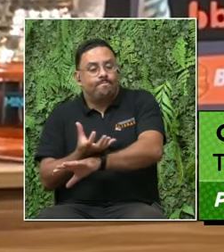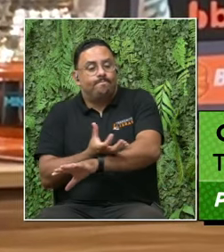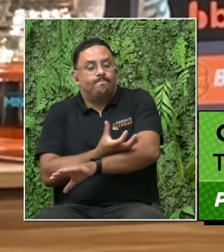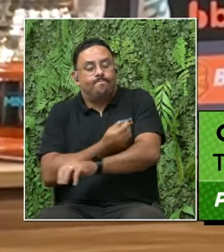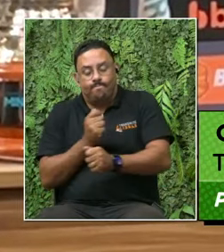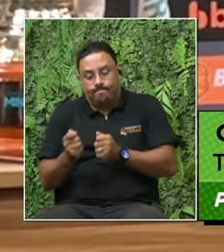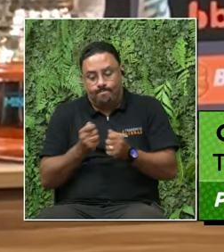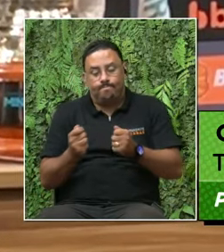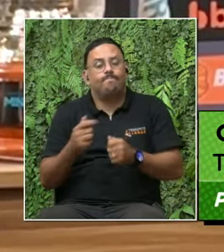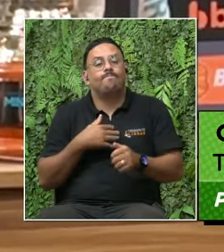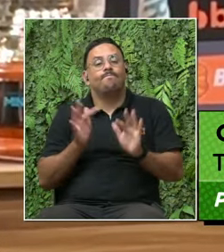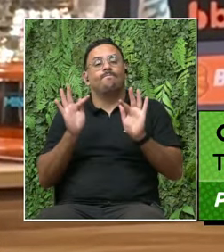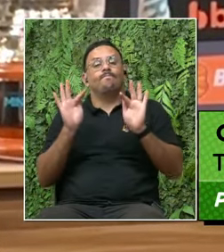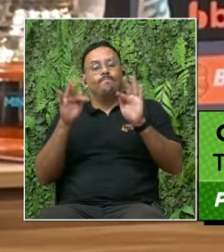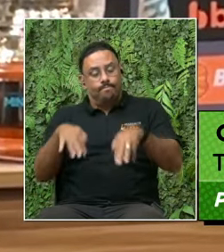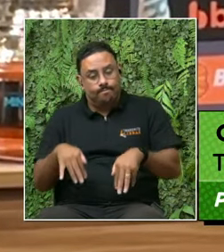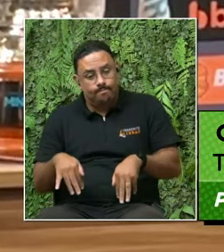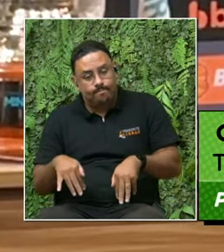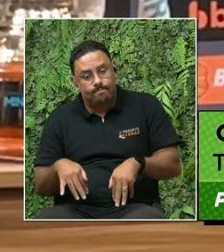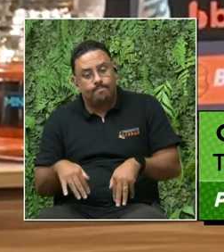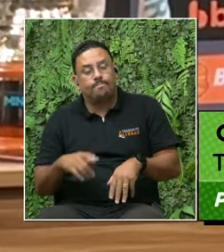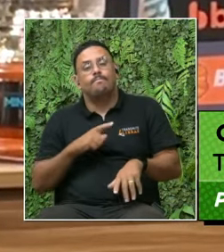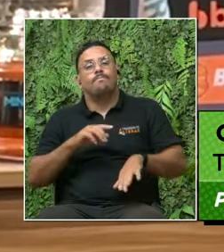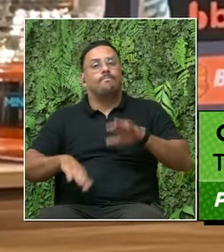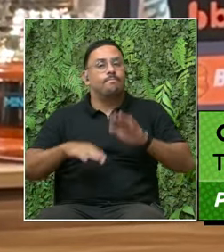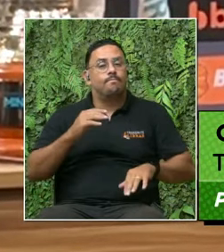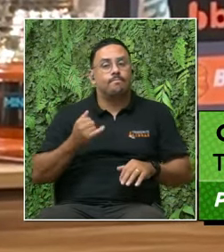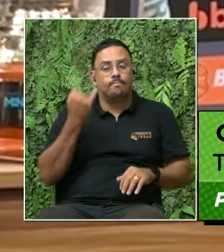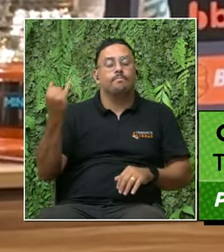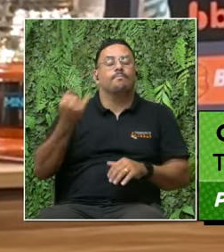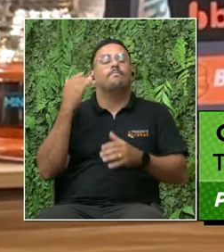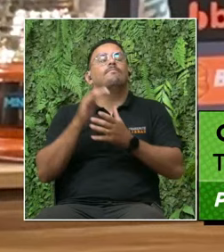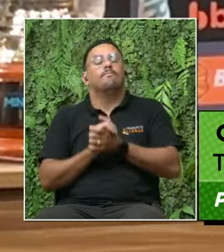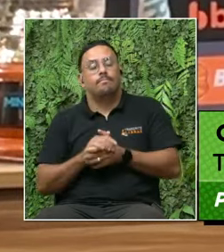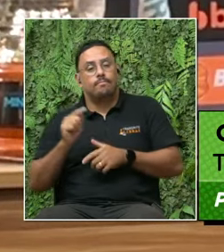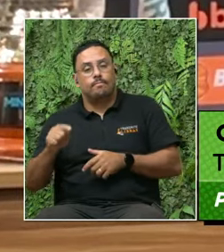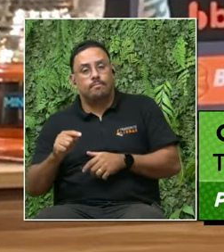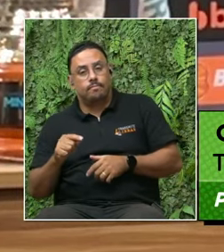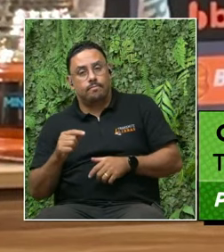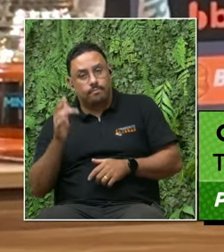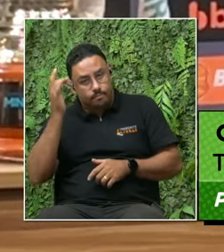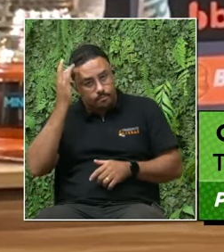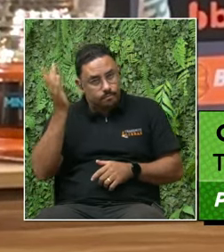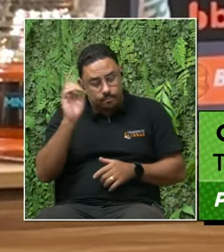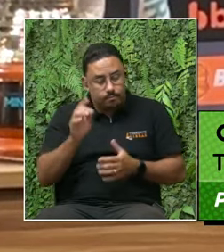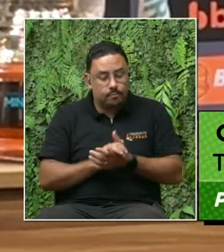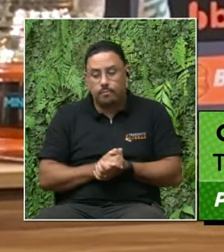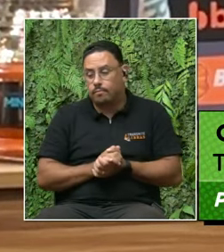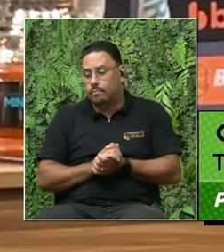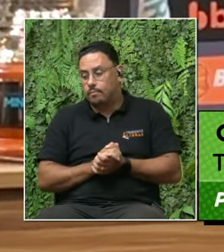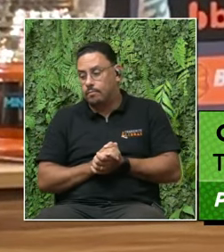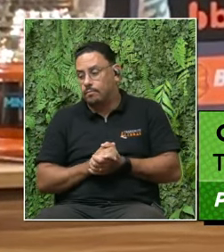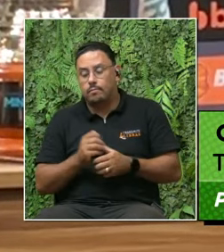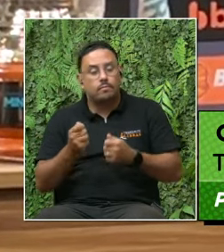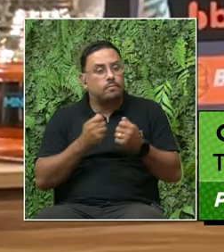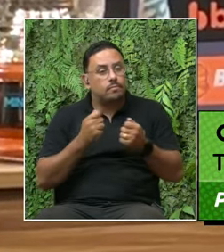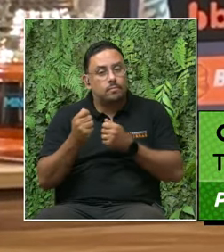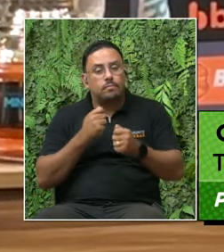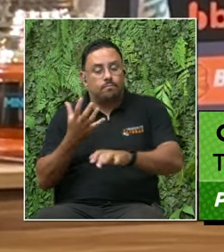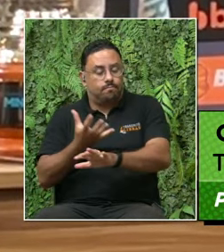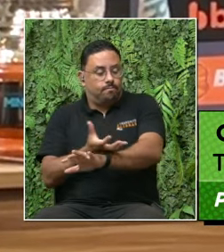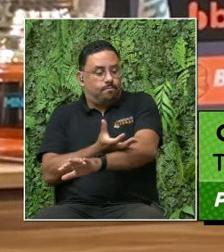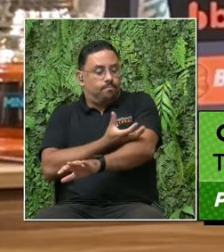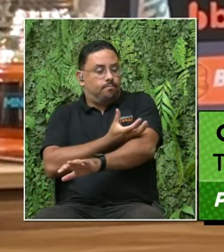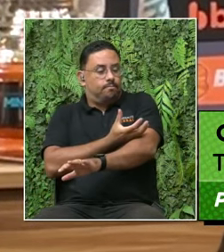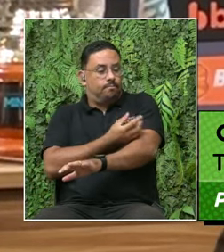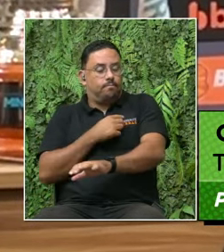bolal la final paran importantes a veces no es tan fcil controlar la emo Y